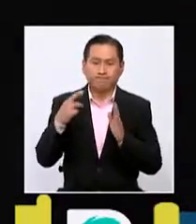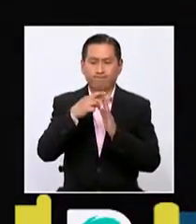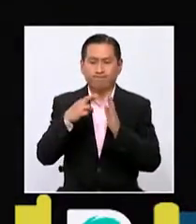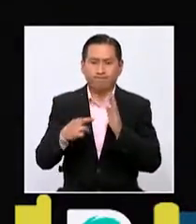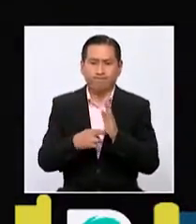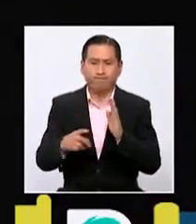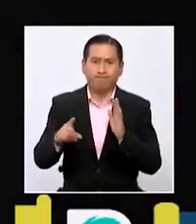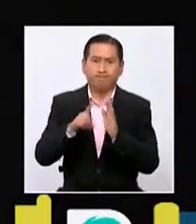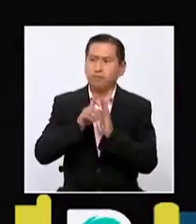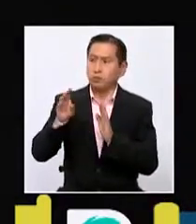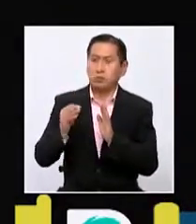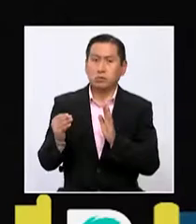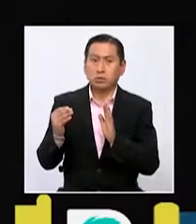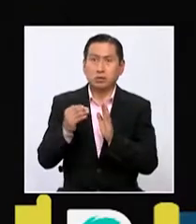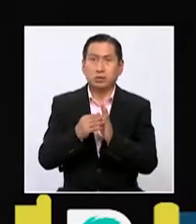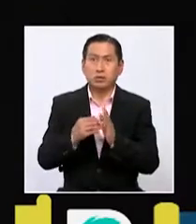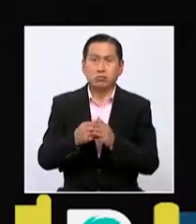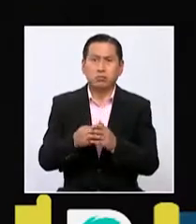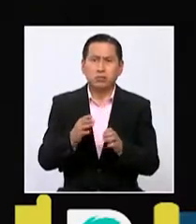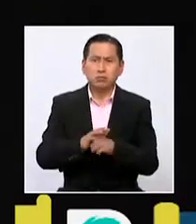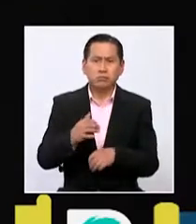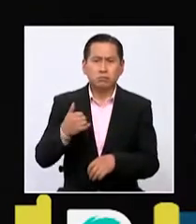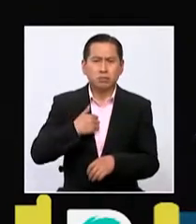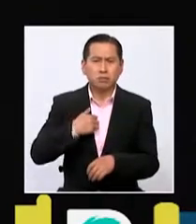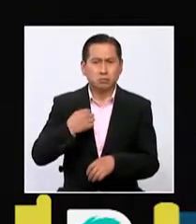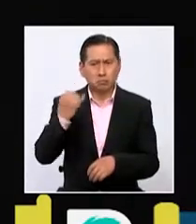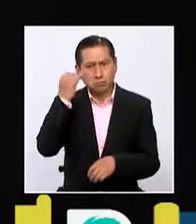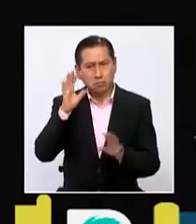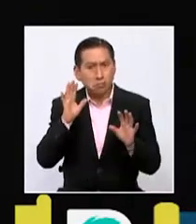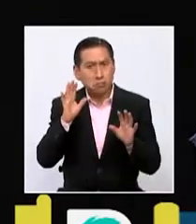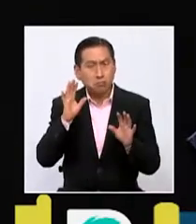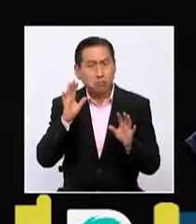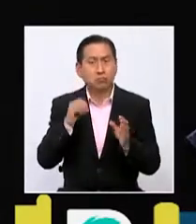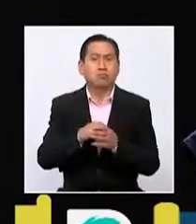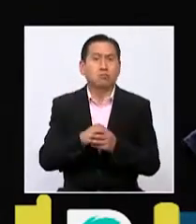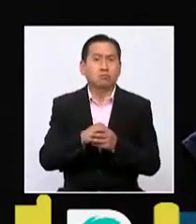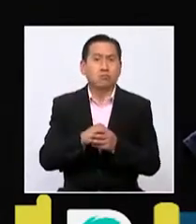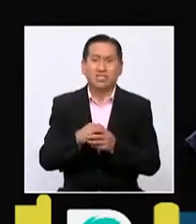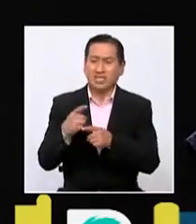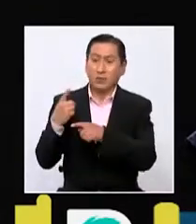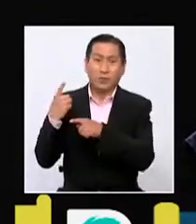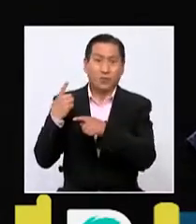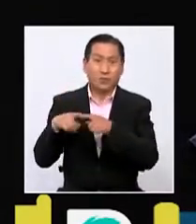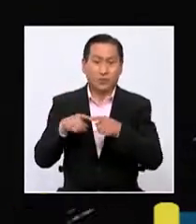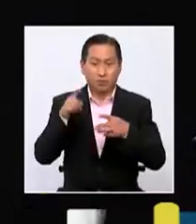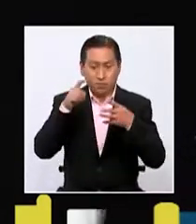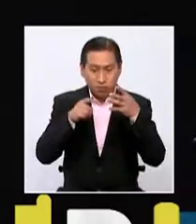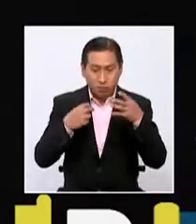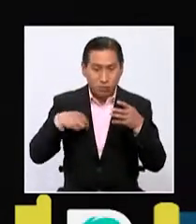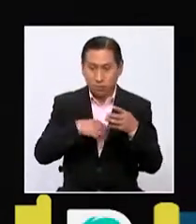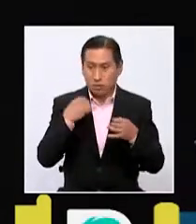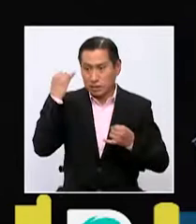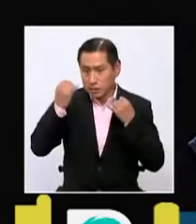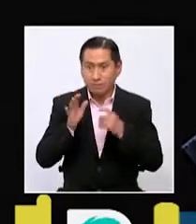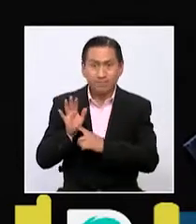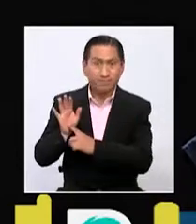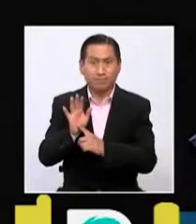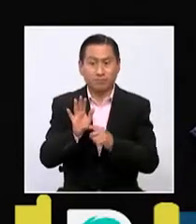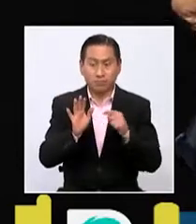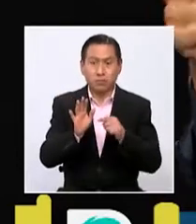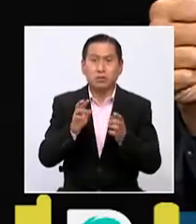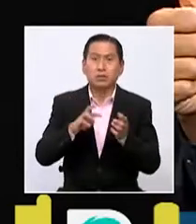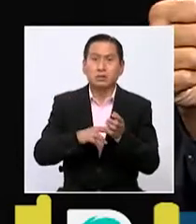que se une a mi criterio personal, que en todo el contenido que nosotros desarrollamos esté presente